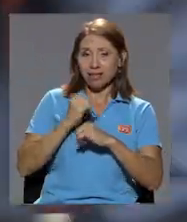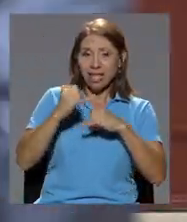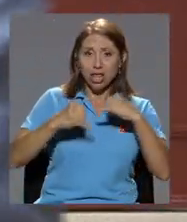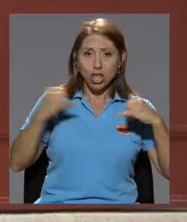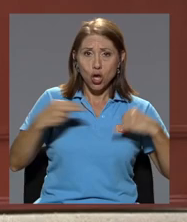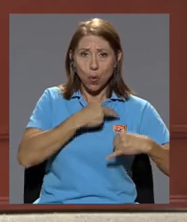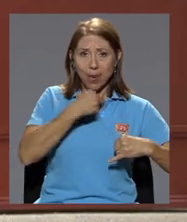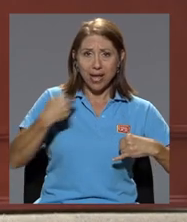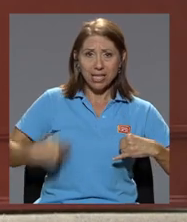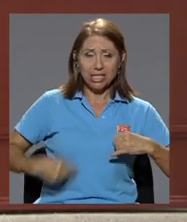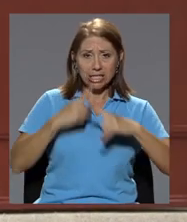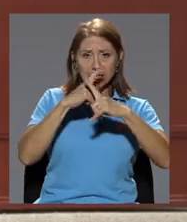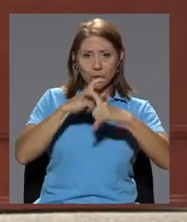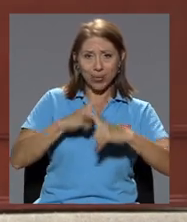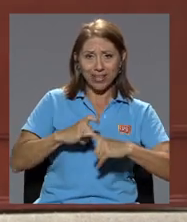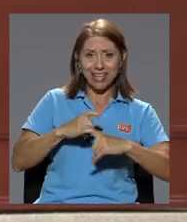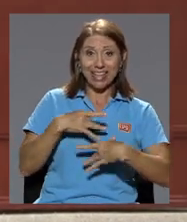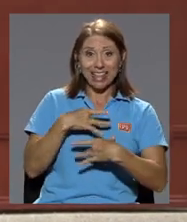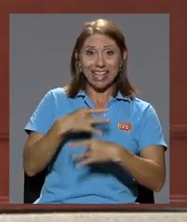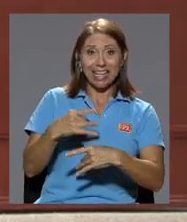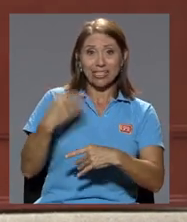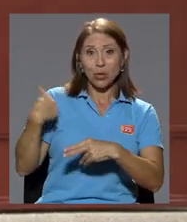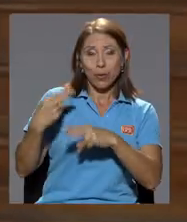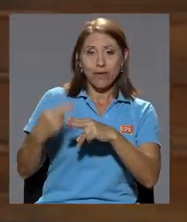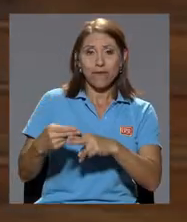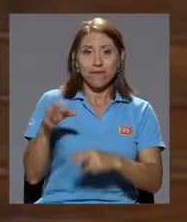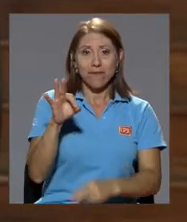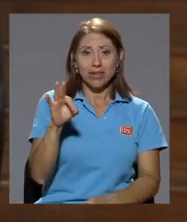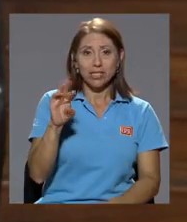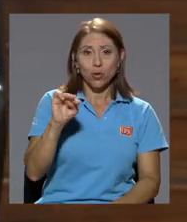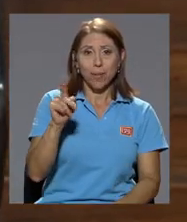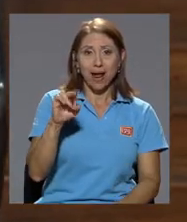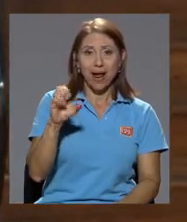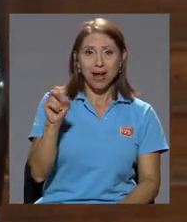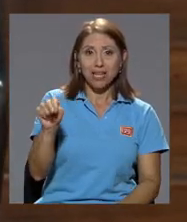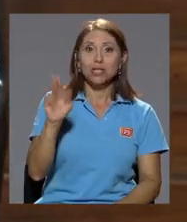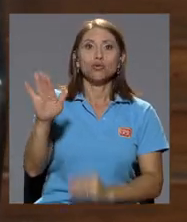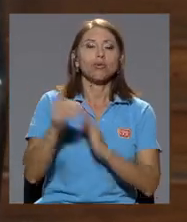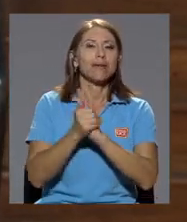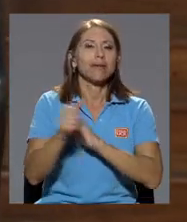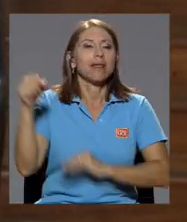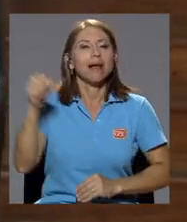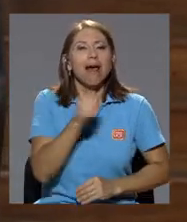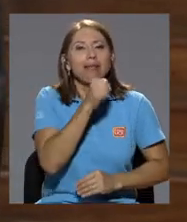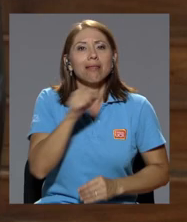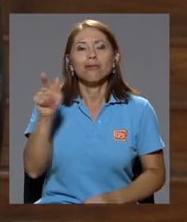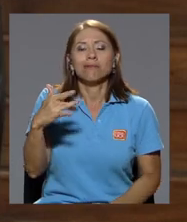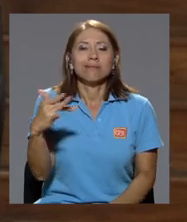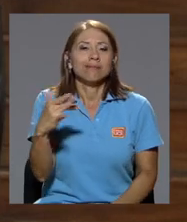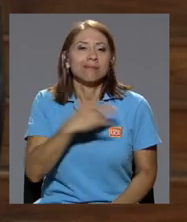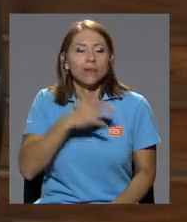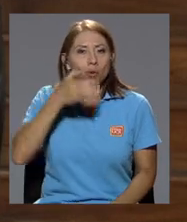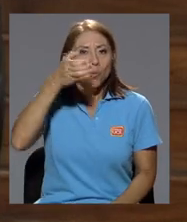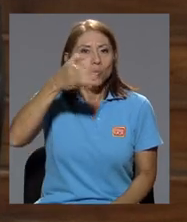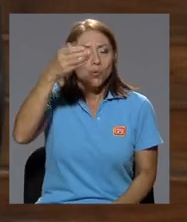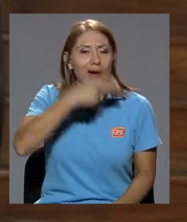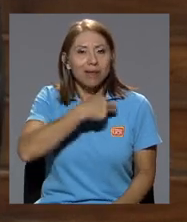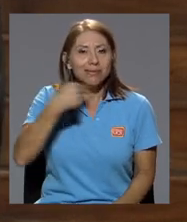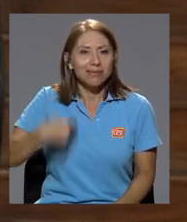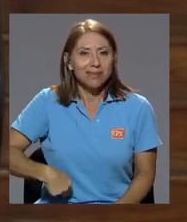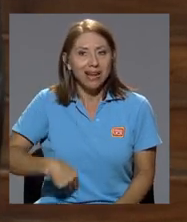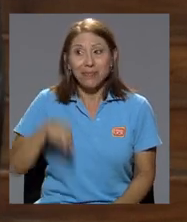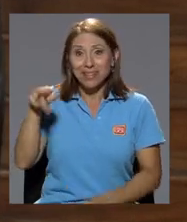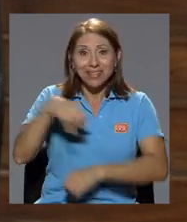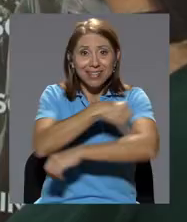chino mandarín despertó el interés de fabricio marín su habilidad para el canto y la fascinación por esta cultura oriental hicieron que